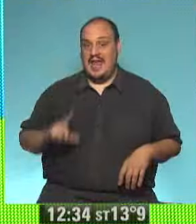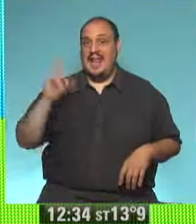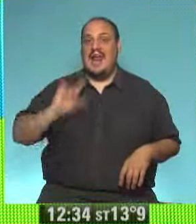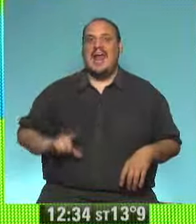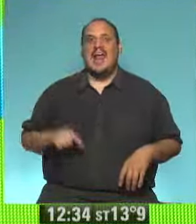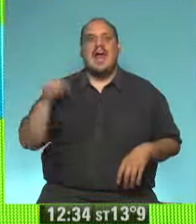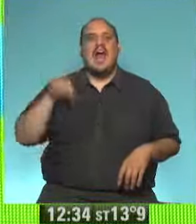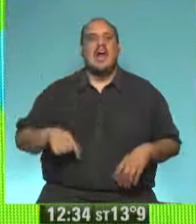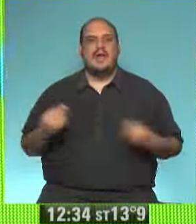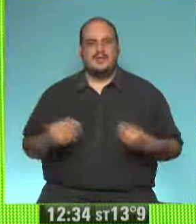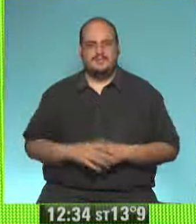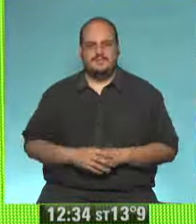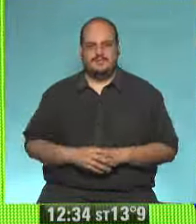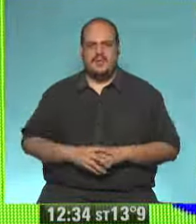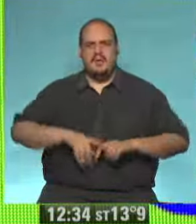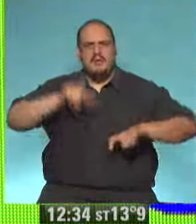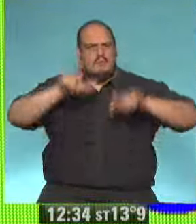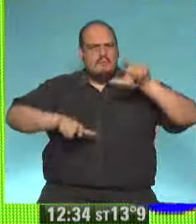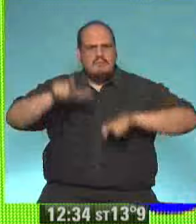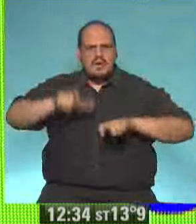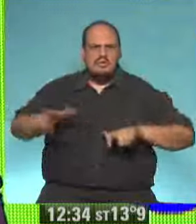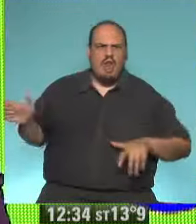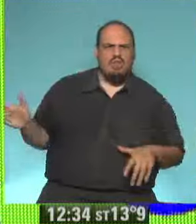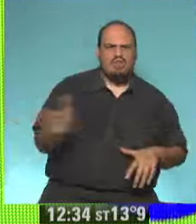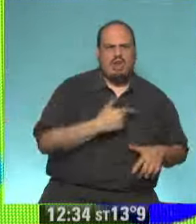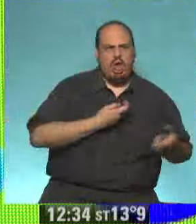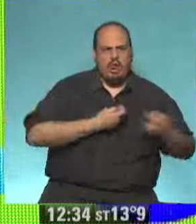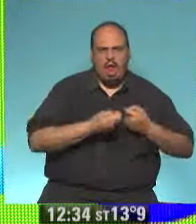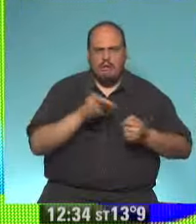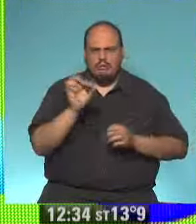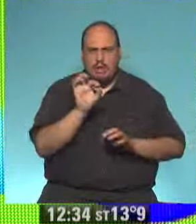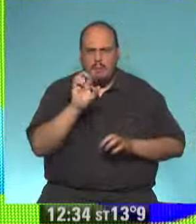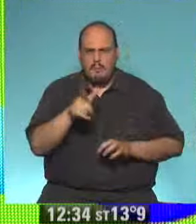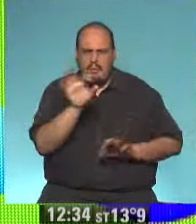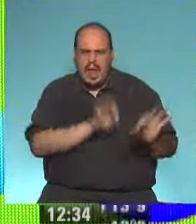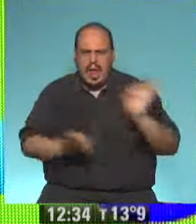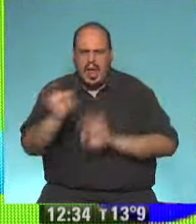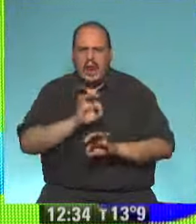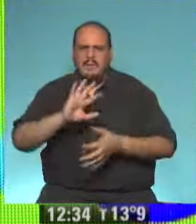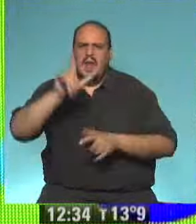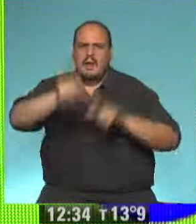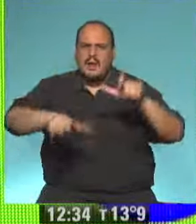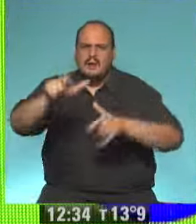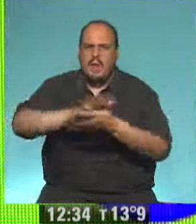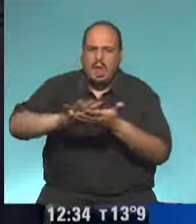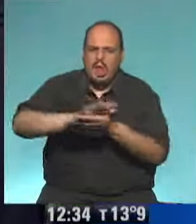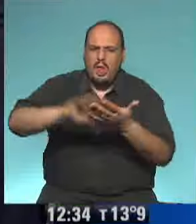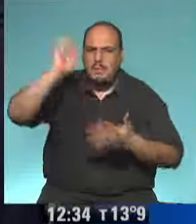¿Cómo está Lara hoy? Todas las personas hacen esto, todos los negocios tienen estas estrategias de convencernos. ¿Es